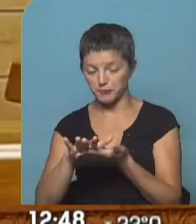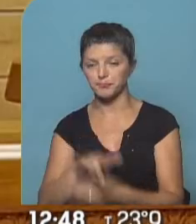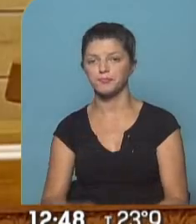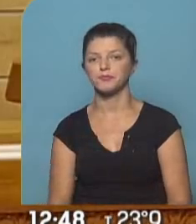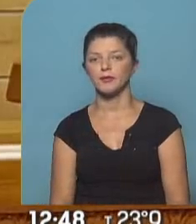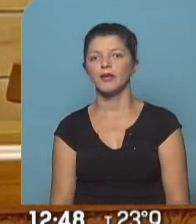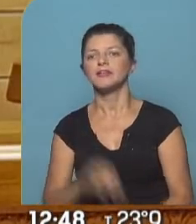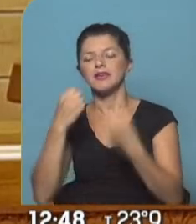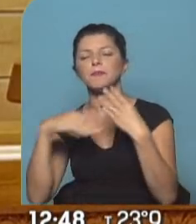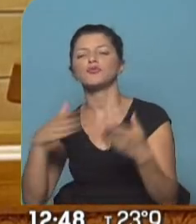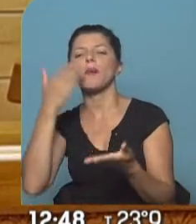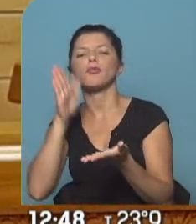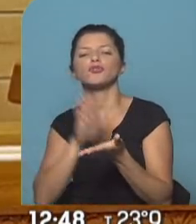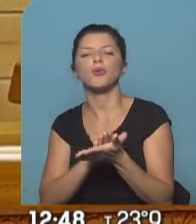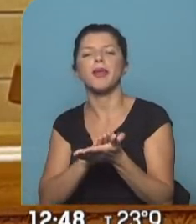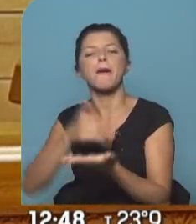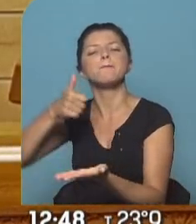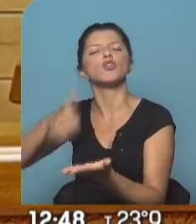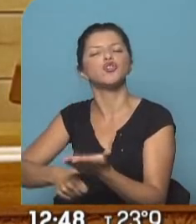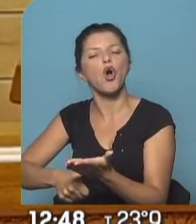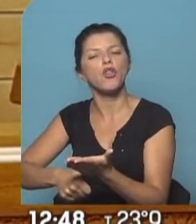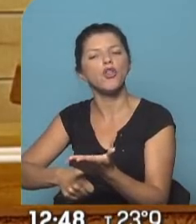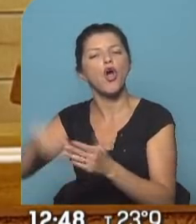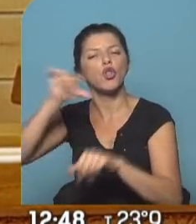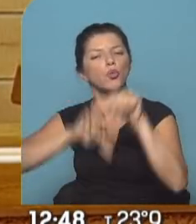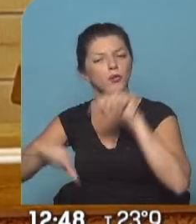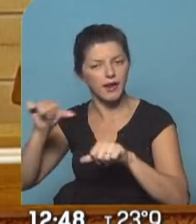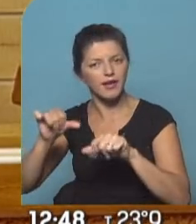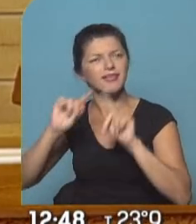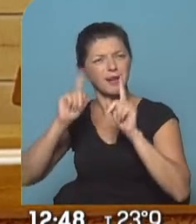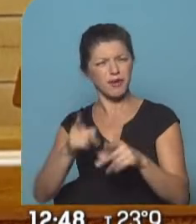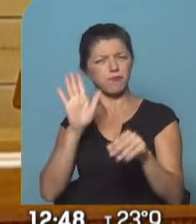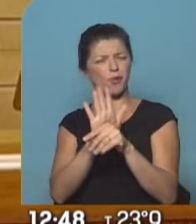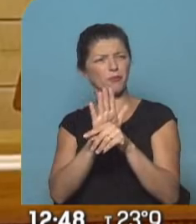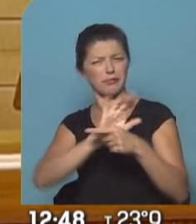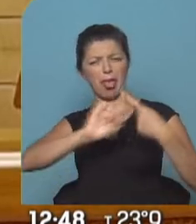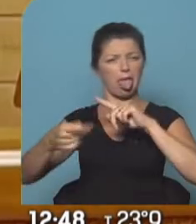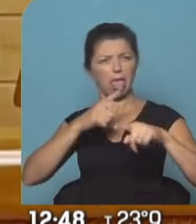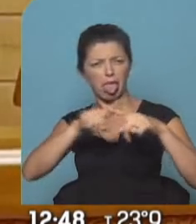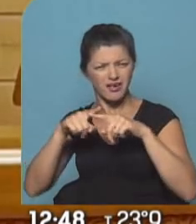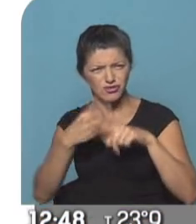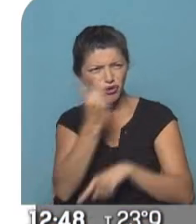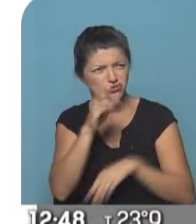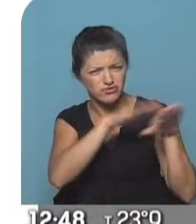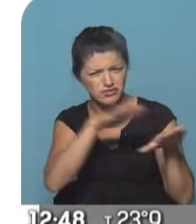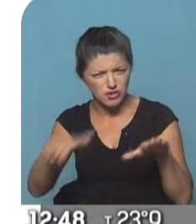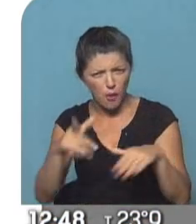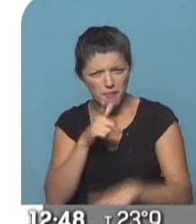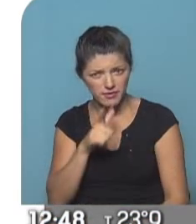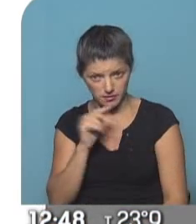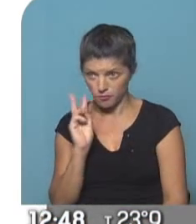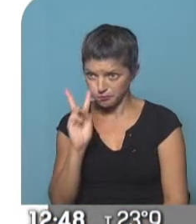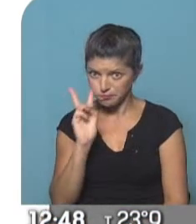botón nuclear. Una pelea que también resultó una pelea de niños, ¿no? Sí, sí, sí. ¿Tenemos para escuchar?